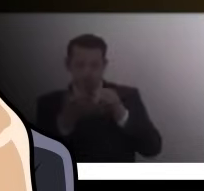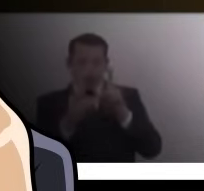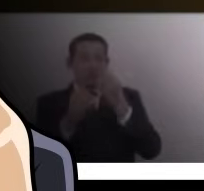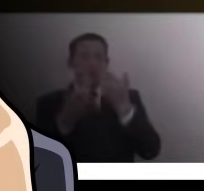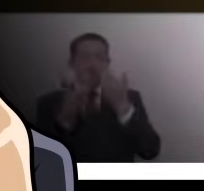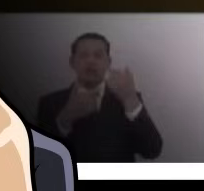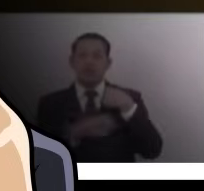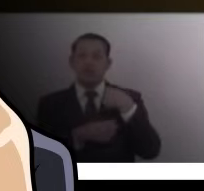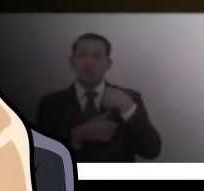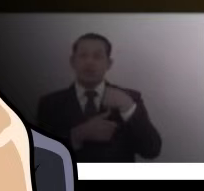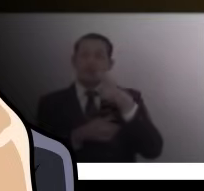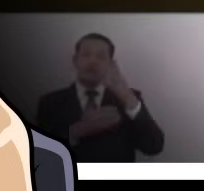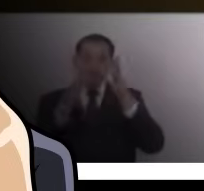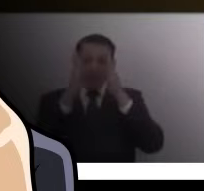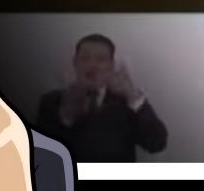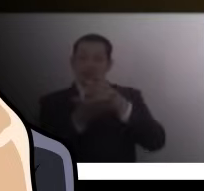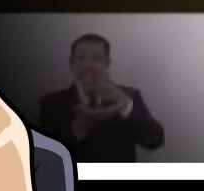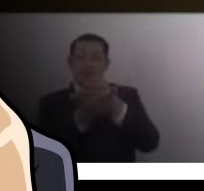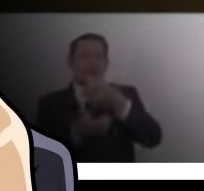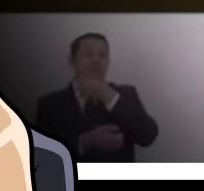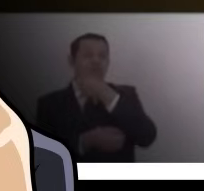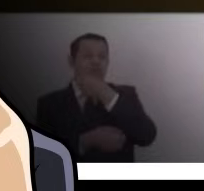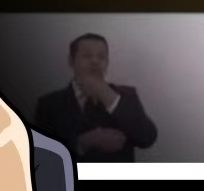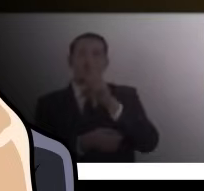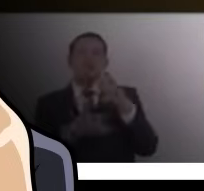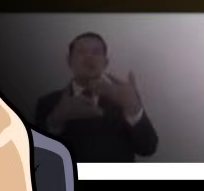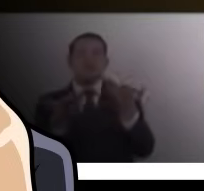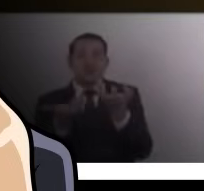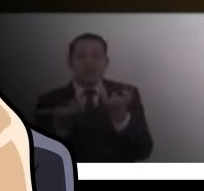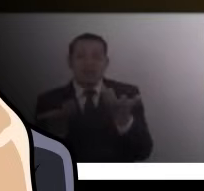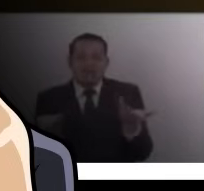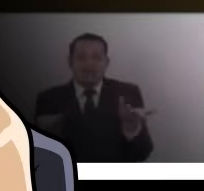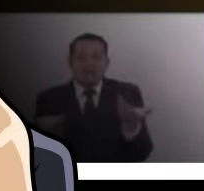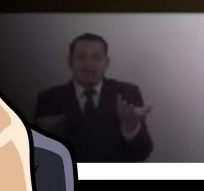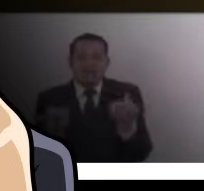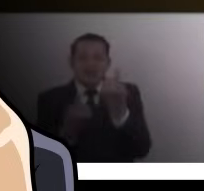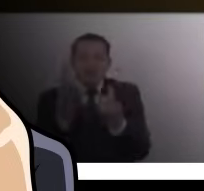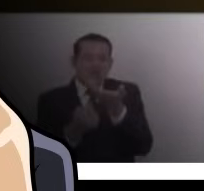a decir de que, ay, es que fíjense que el acceso a la información y qué es lo que quieren, pues.